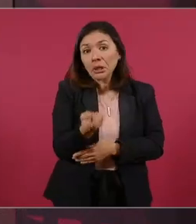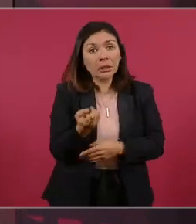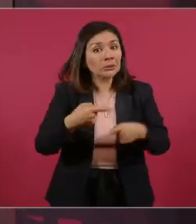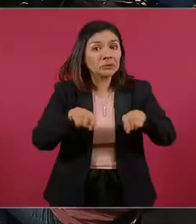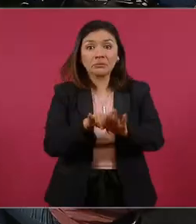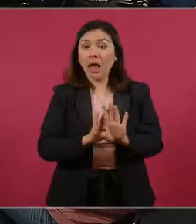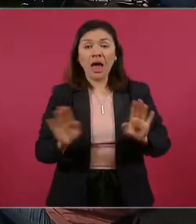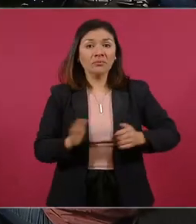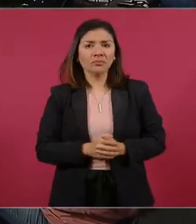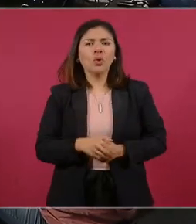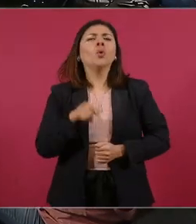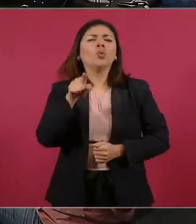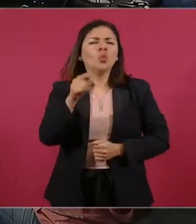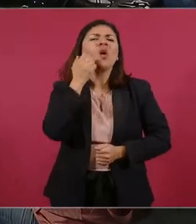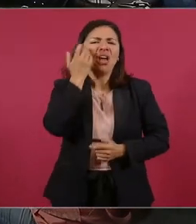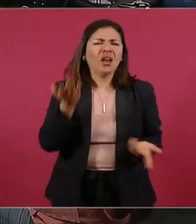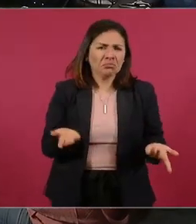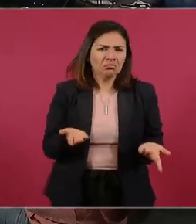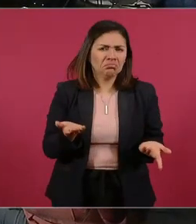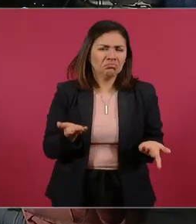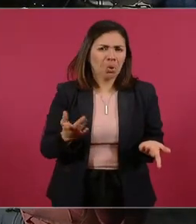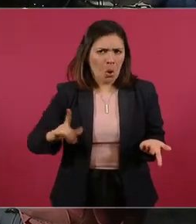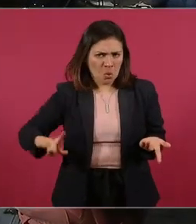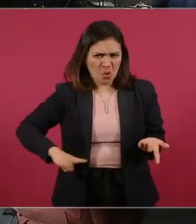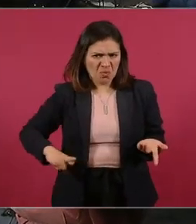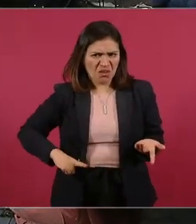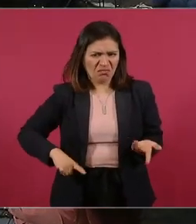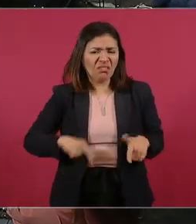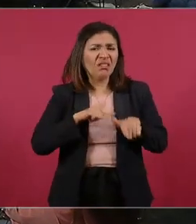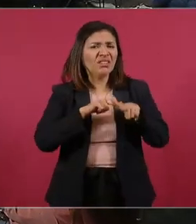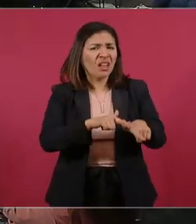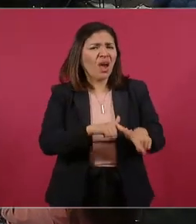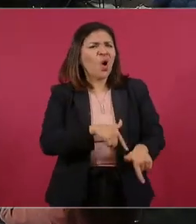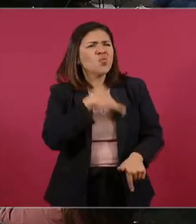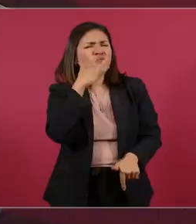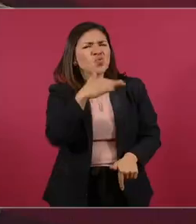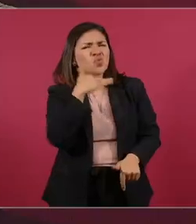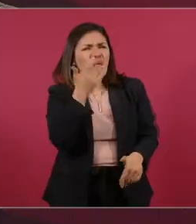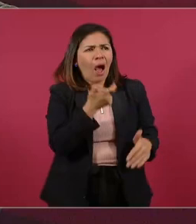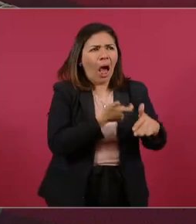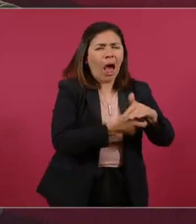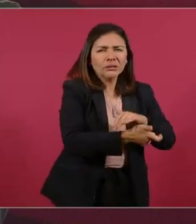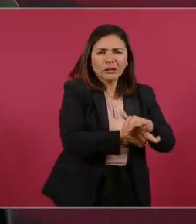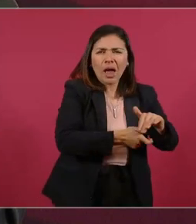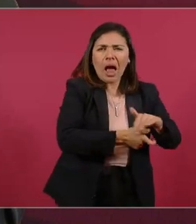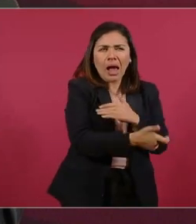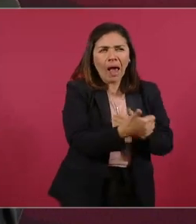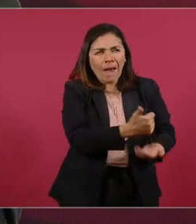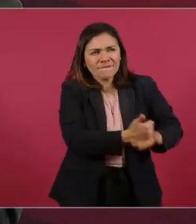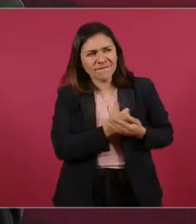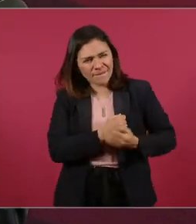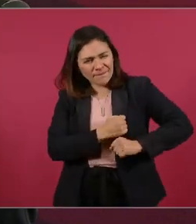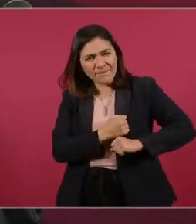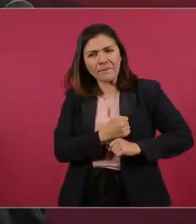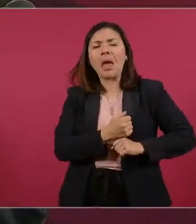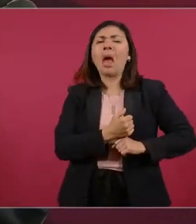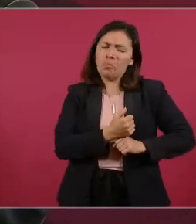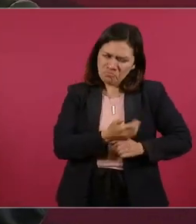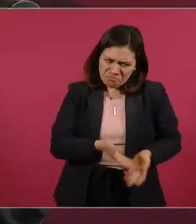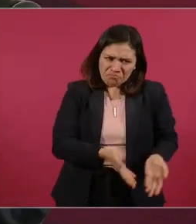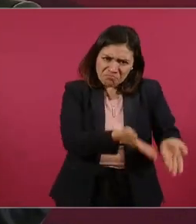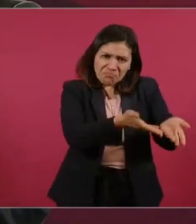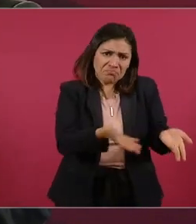¿Quieres un gobierno en donde sigue imperando la corrupción, el influyentismo? Pues ya sabes